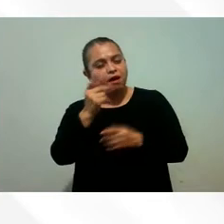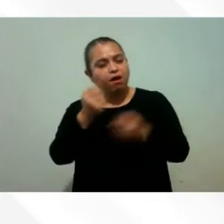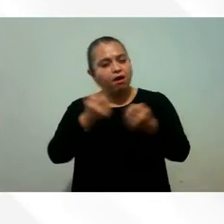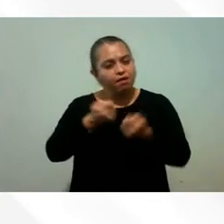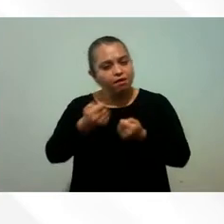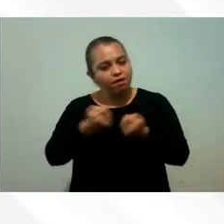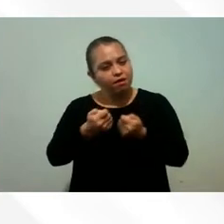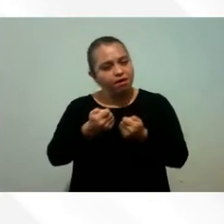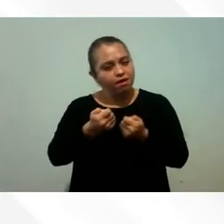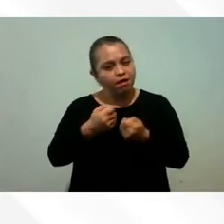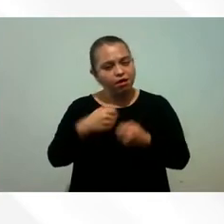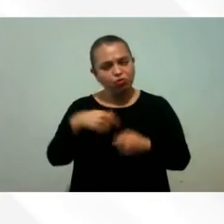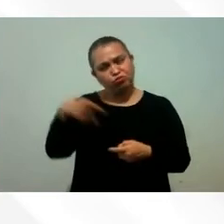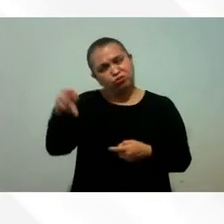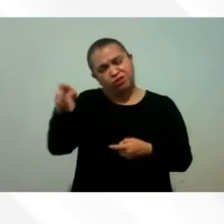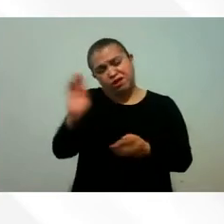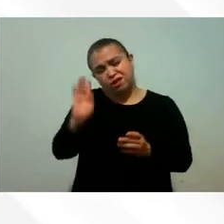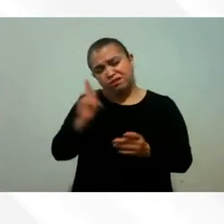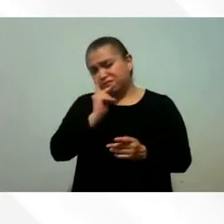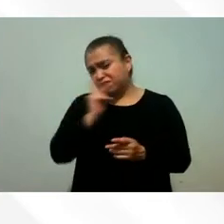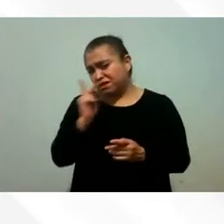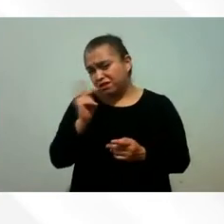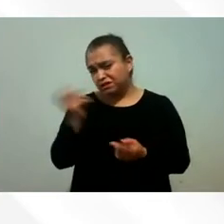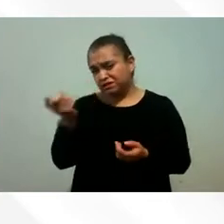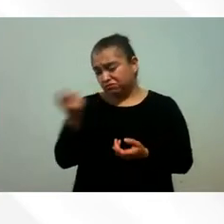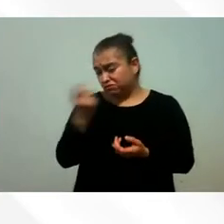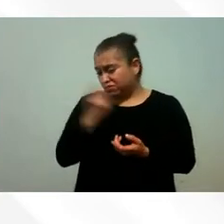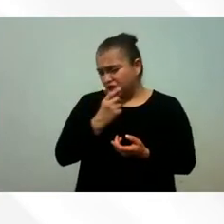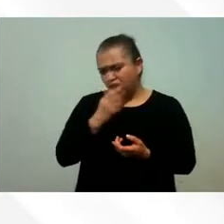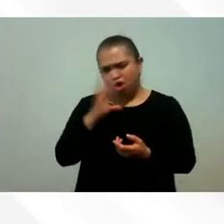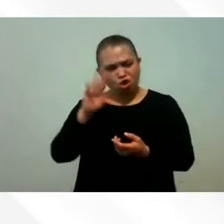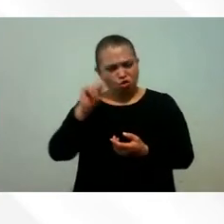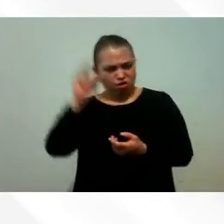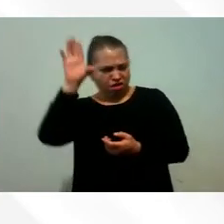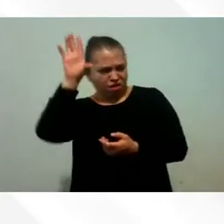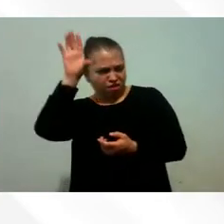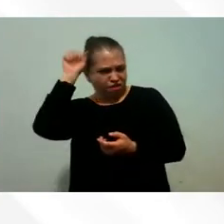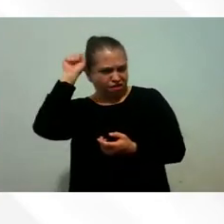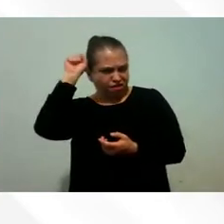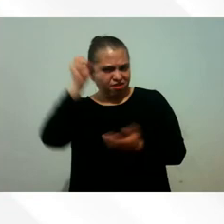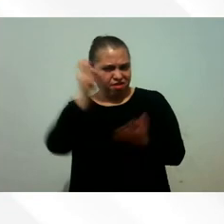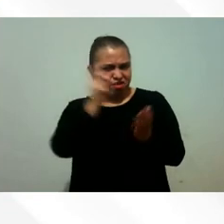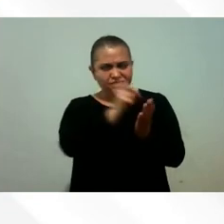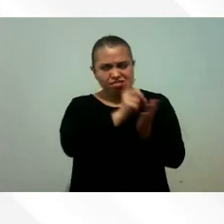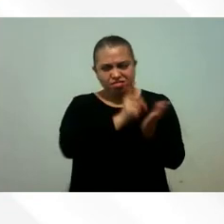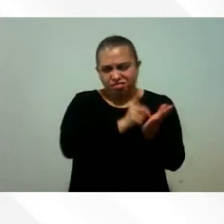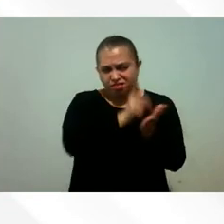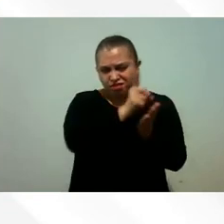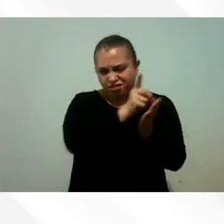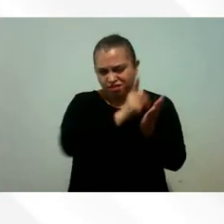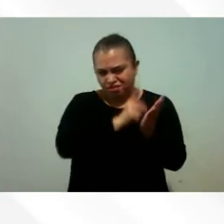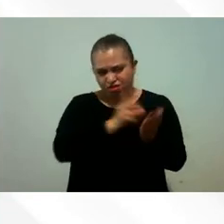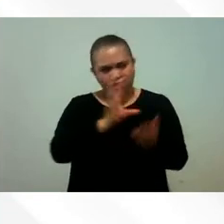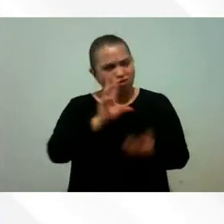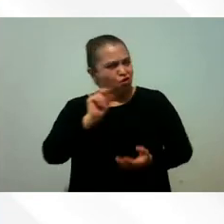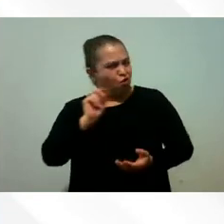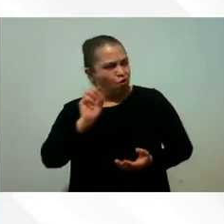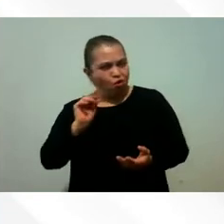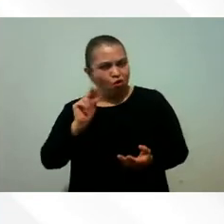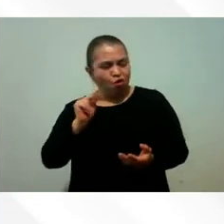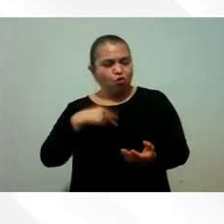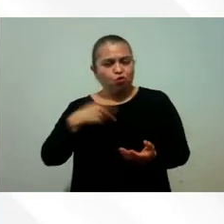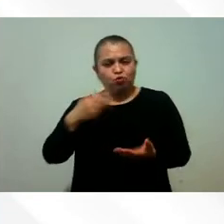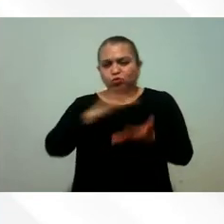En sus propias palabras, no necesitamos la definición de un diccionario, sino de su propia forma de percibir con la lectura